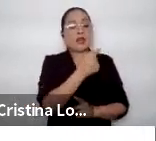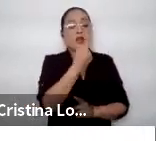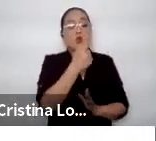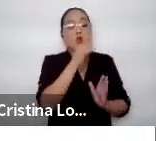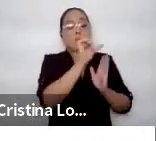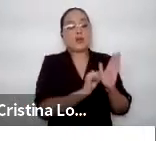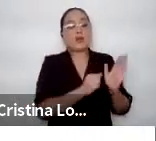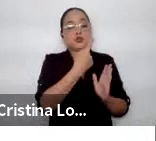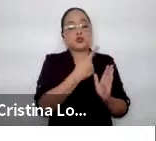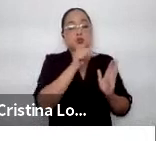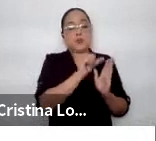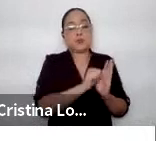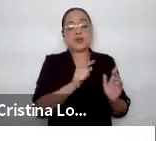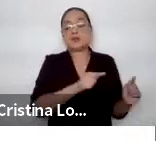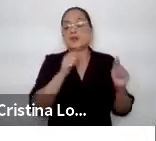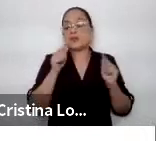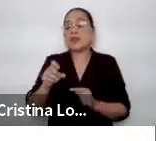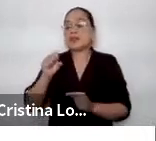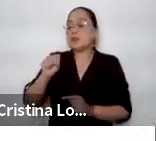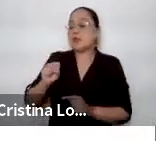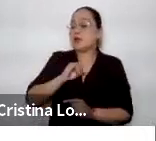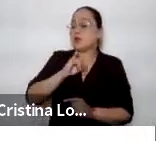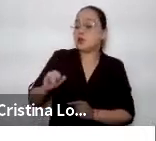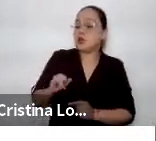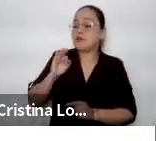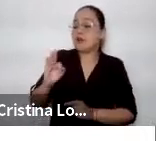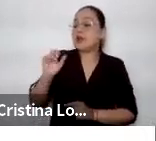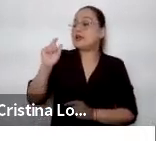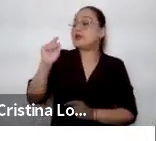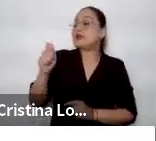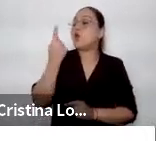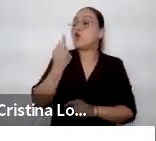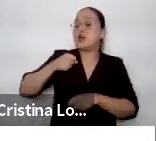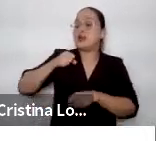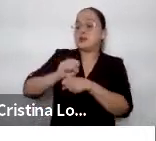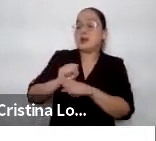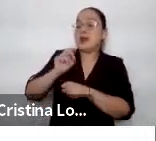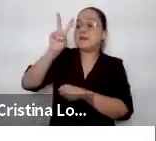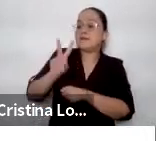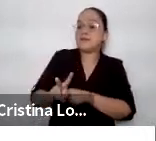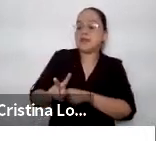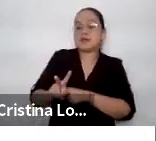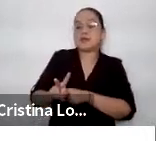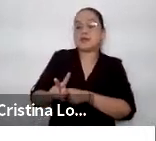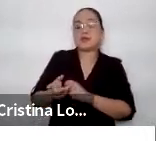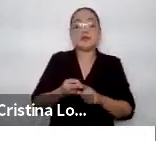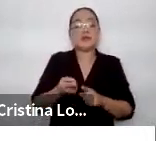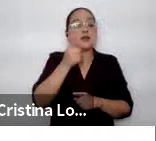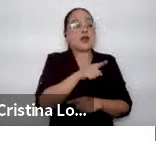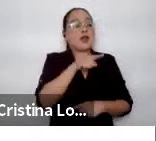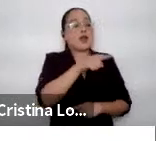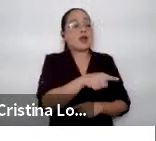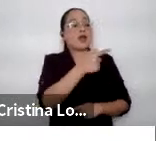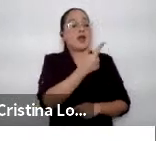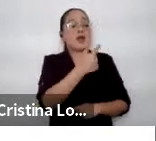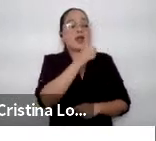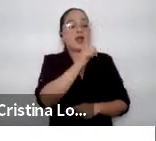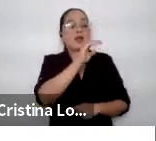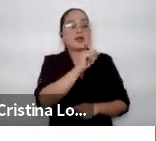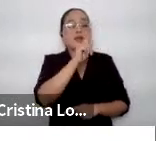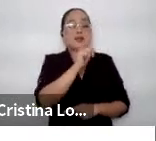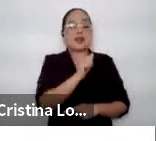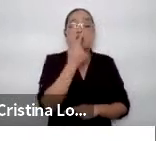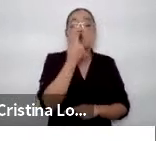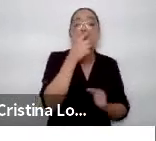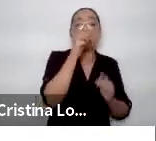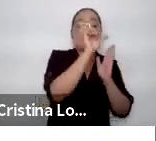del semanario, la publicación es semanal en el semanario y la Gaceta es una publicación mensual,